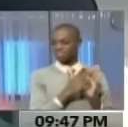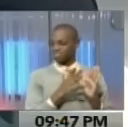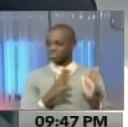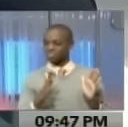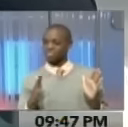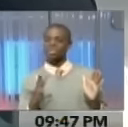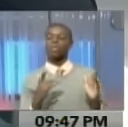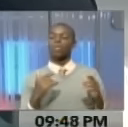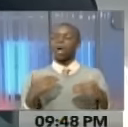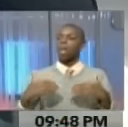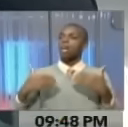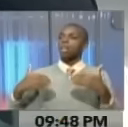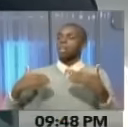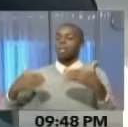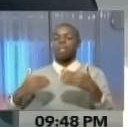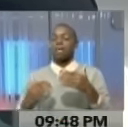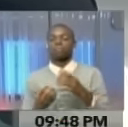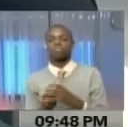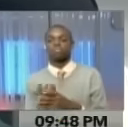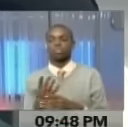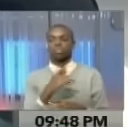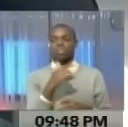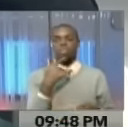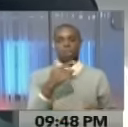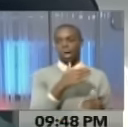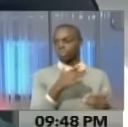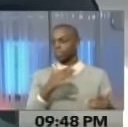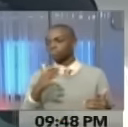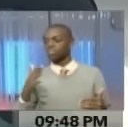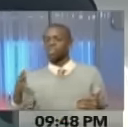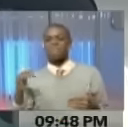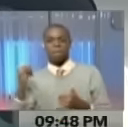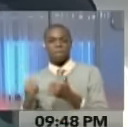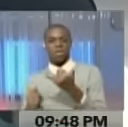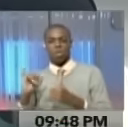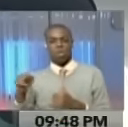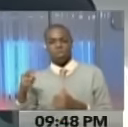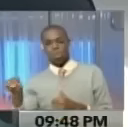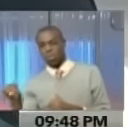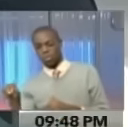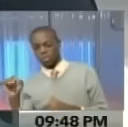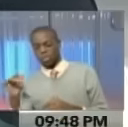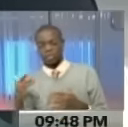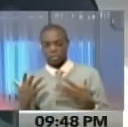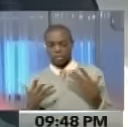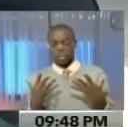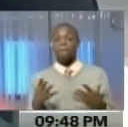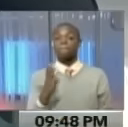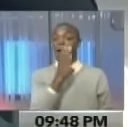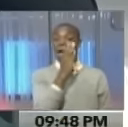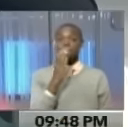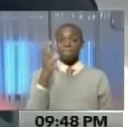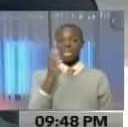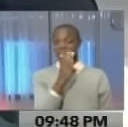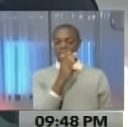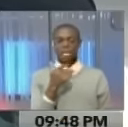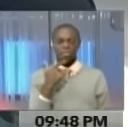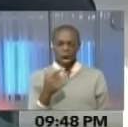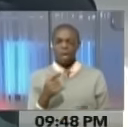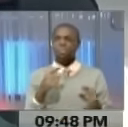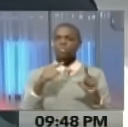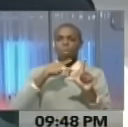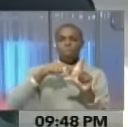a fenecer porque perecía a finales de junio de este año entonces además capril radon empieza a ver esas encuestas que ellos ven a cada rato a ver